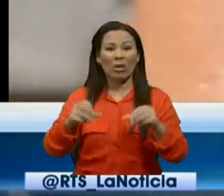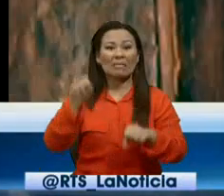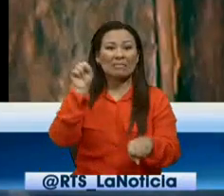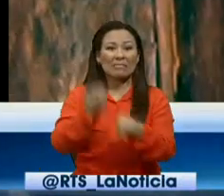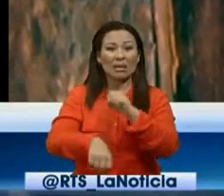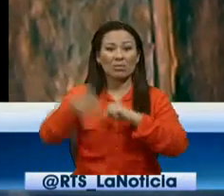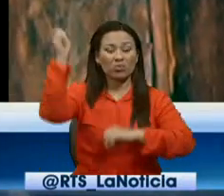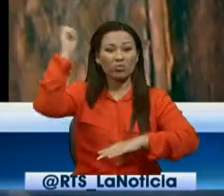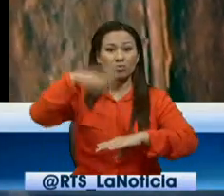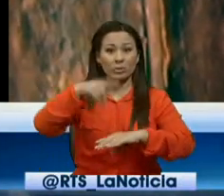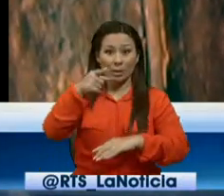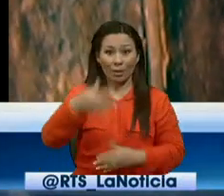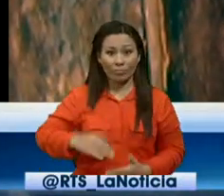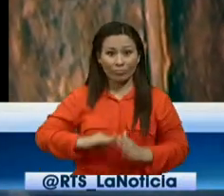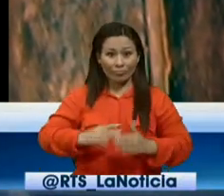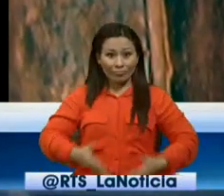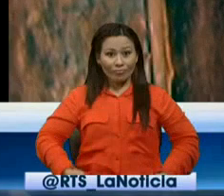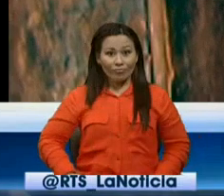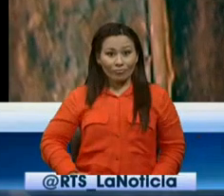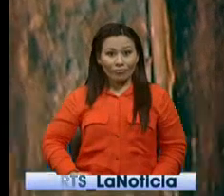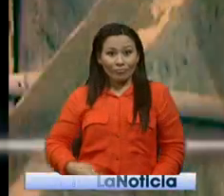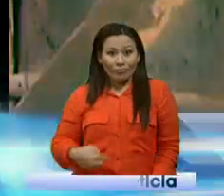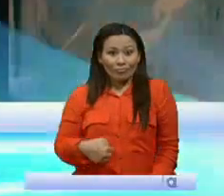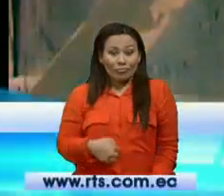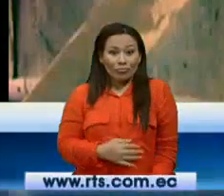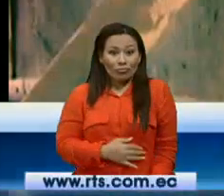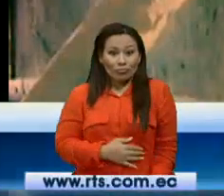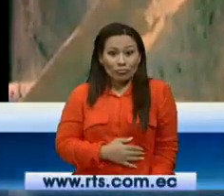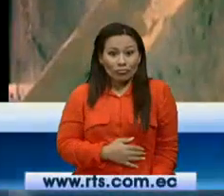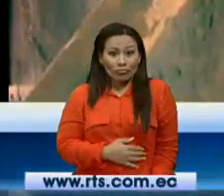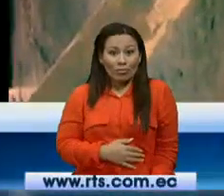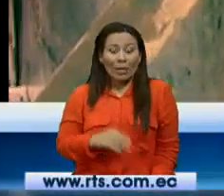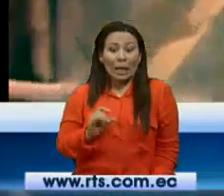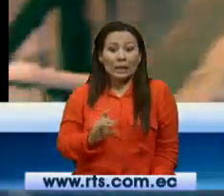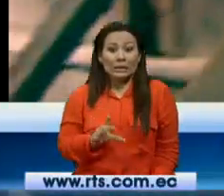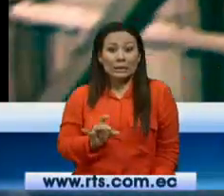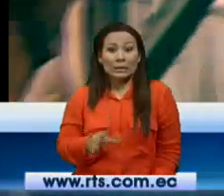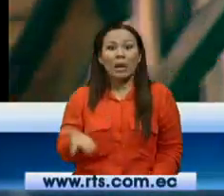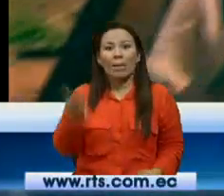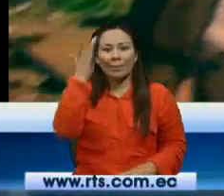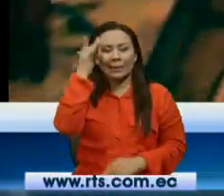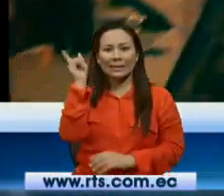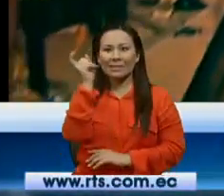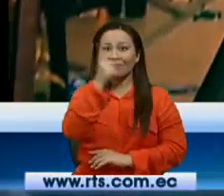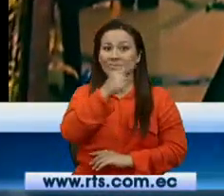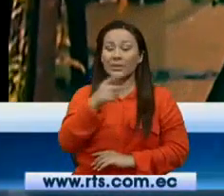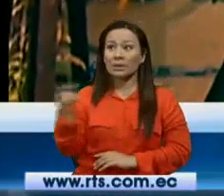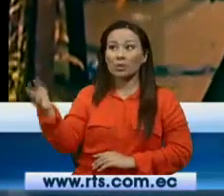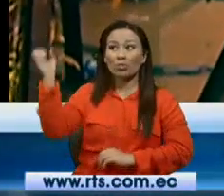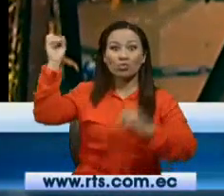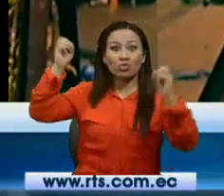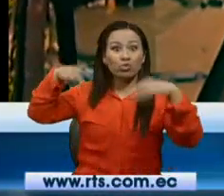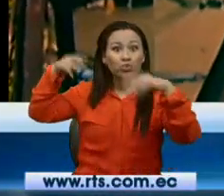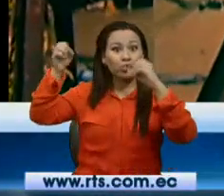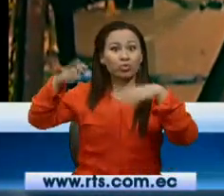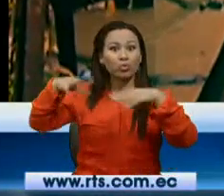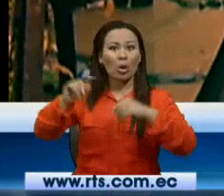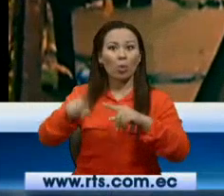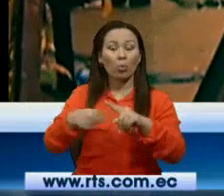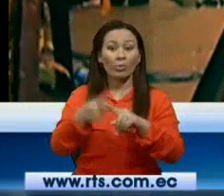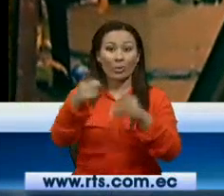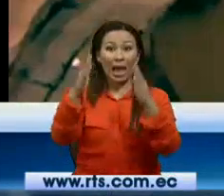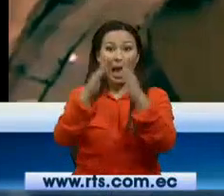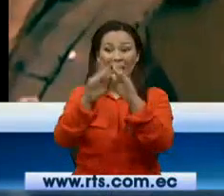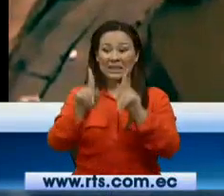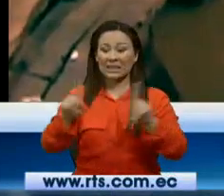destruido. Este pequeño, que en cambio aún no nace, pero ya siente las preocupaciones que le transmite su creadora al ver cómo el domicilio de